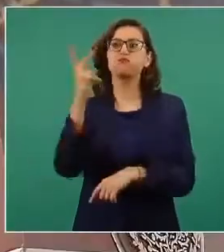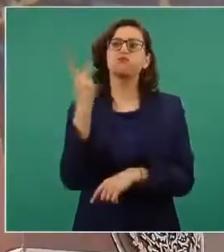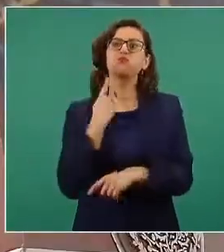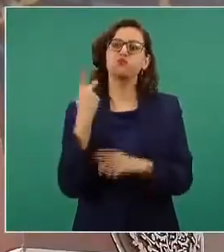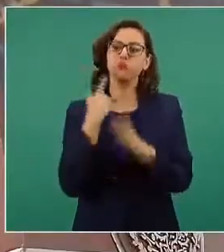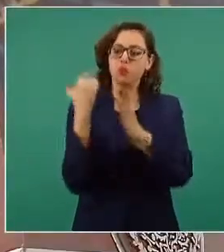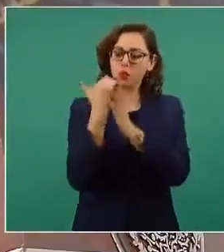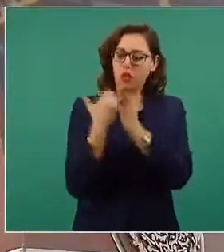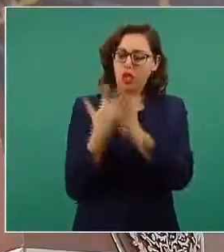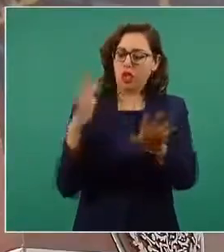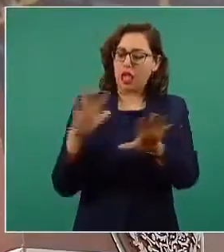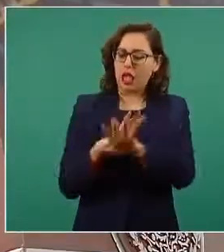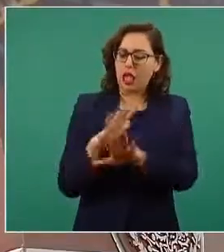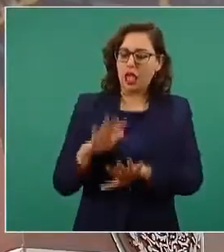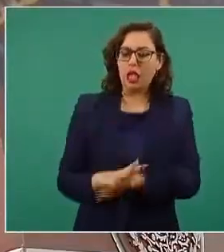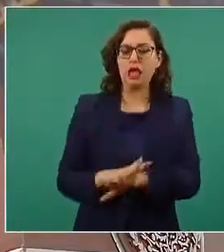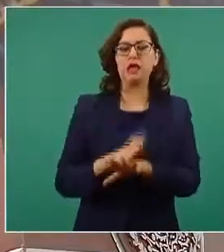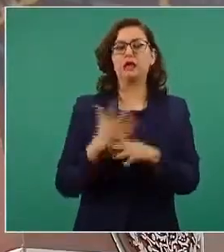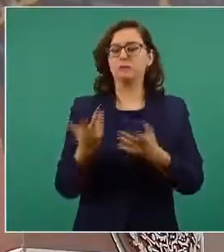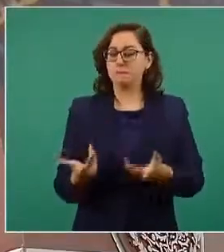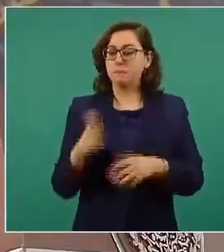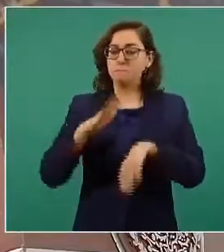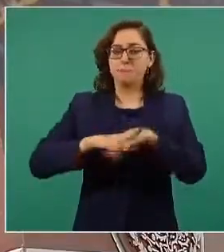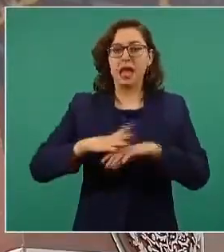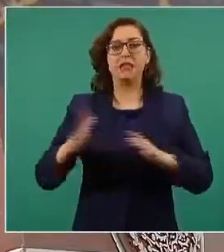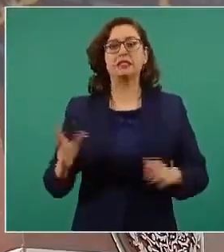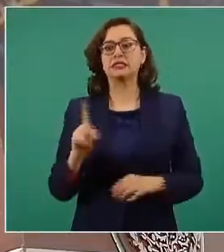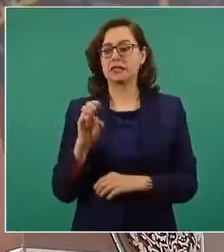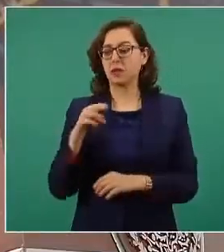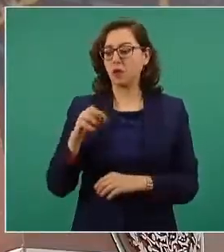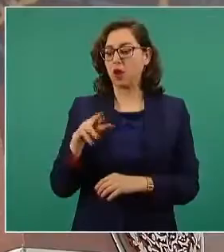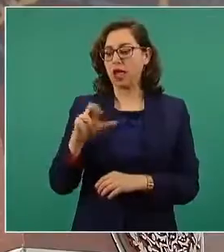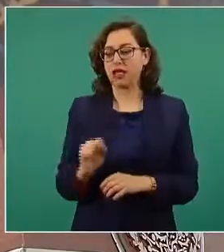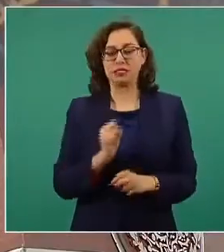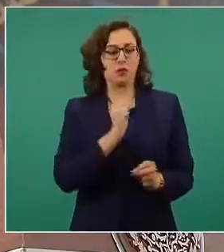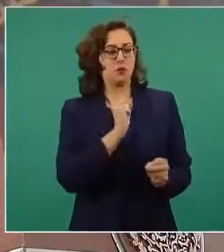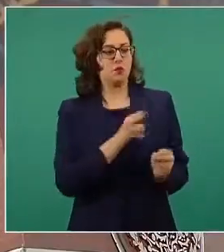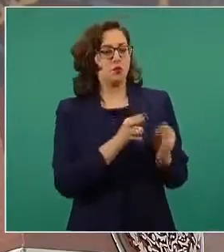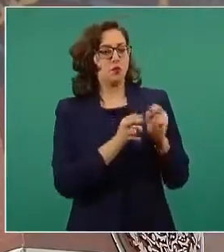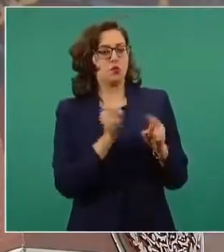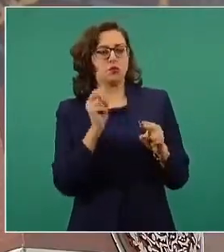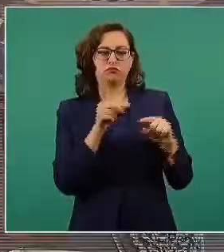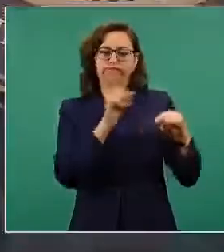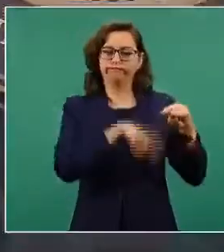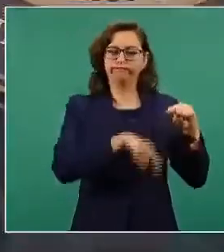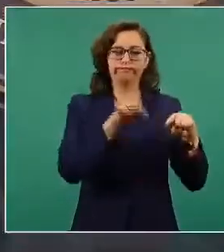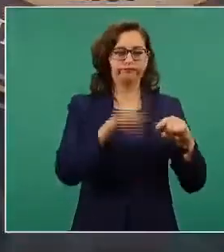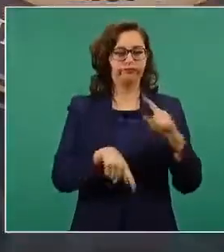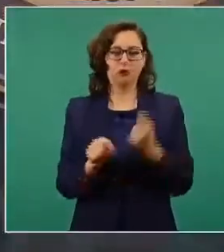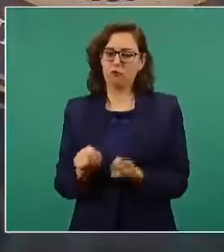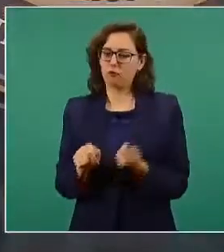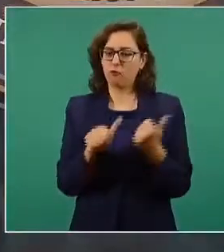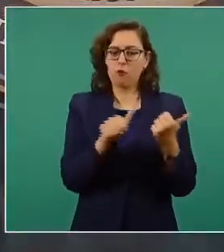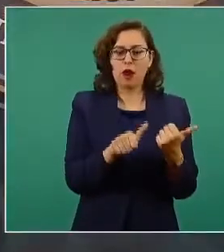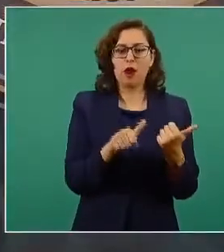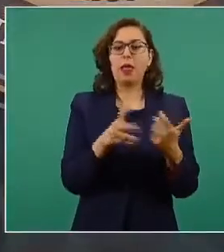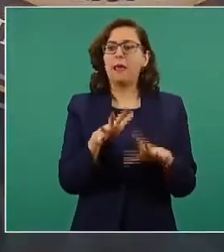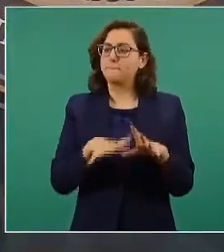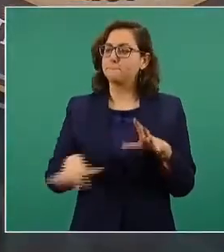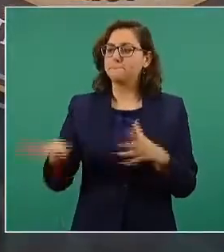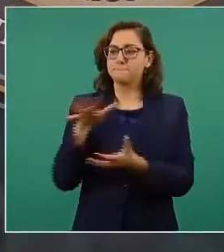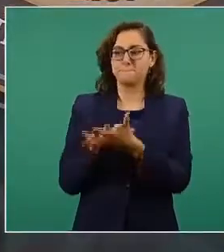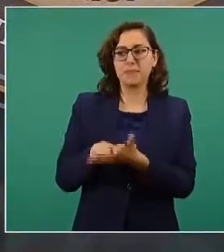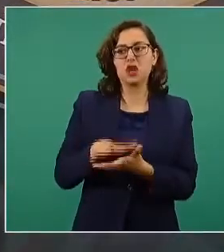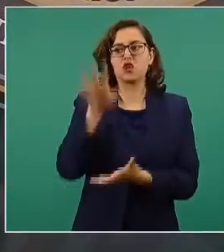públicas, democratizar los estados, expulsar los privilegios de las oligarquías y garantizar el derecho de las